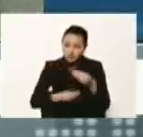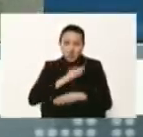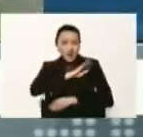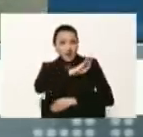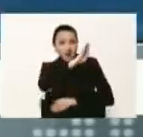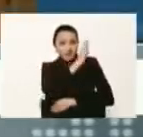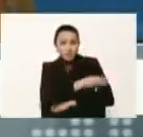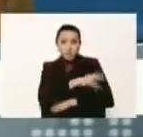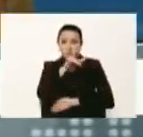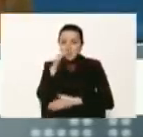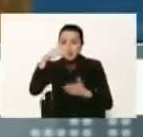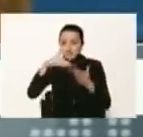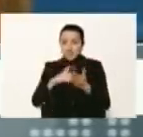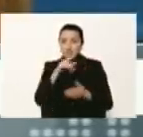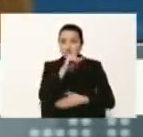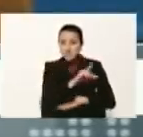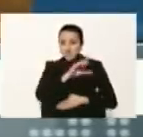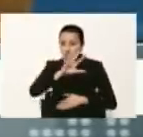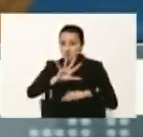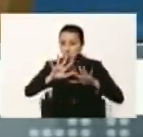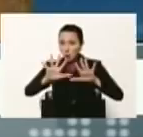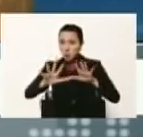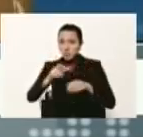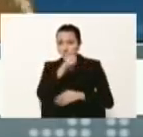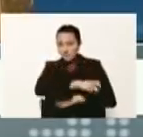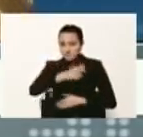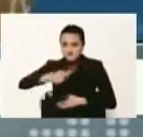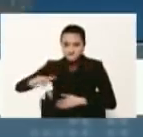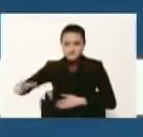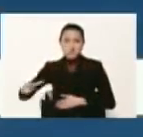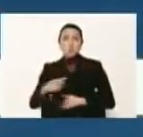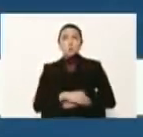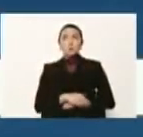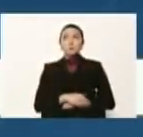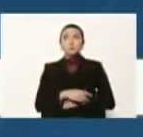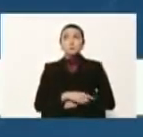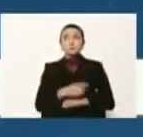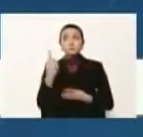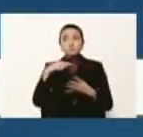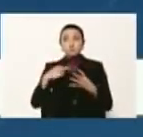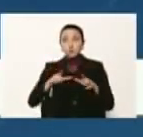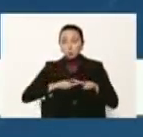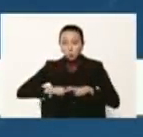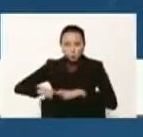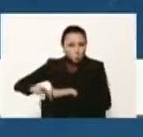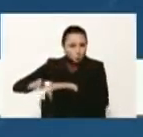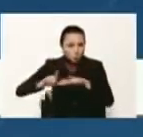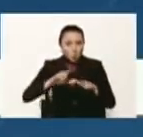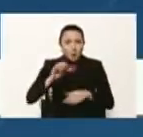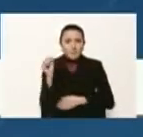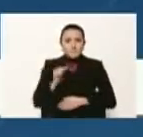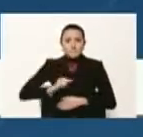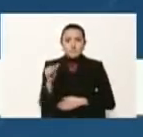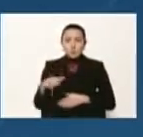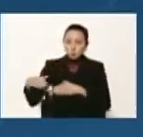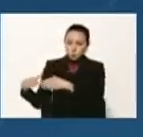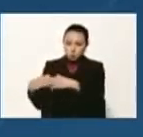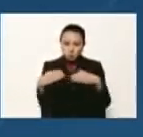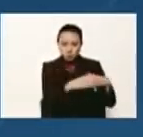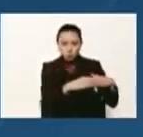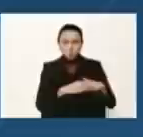unos 3.110 personas de los diferentes entes, de la Policía Nacional